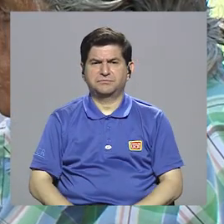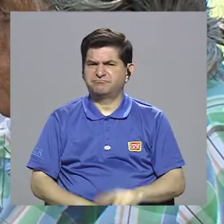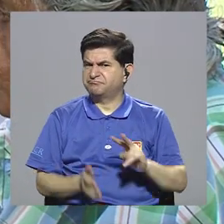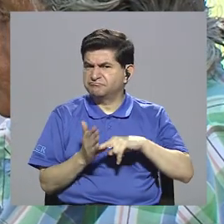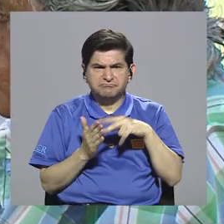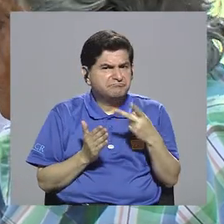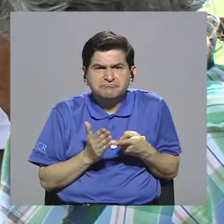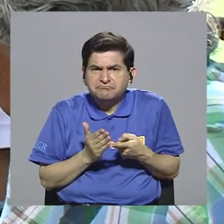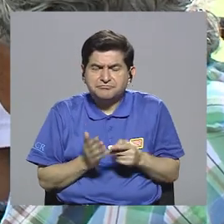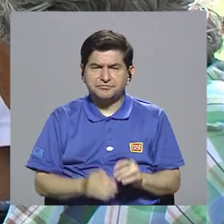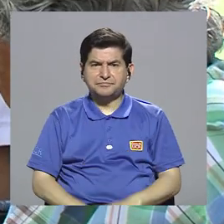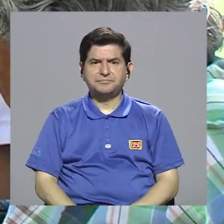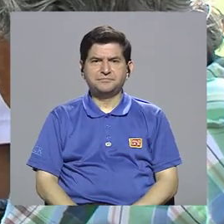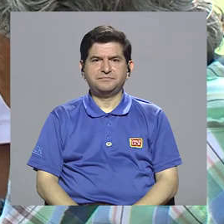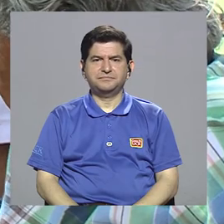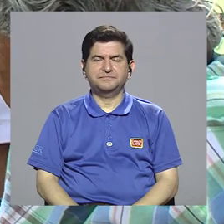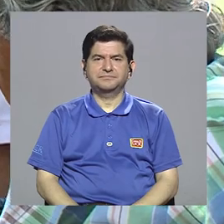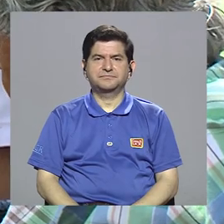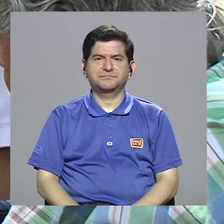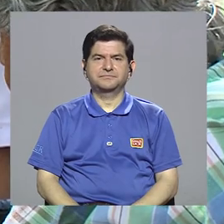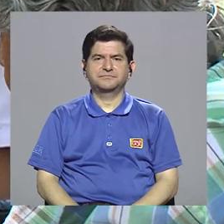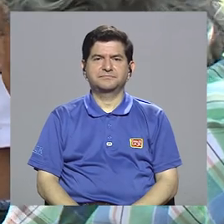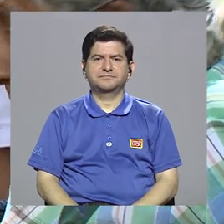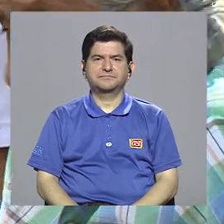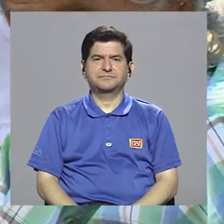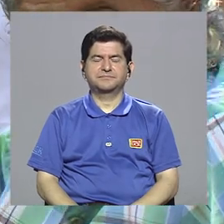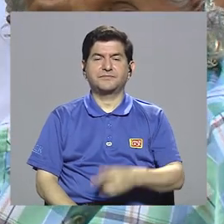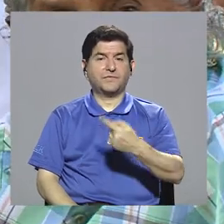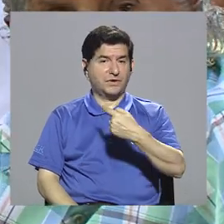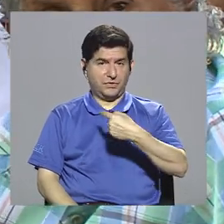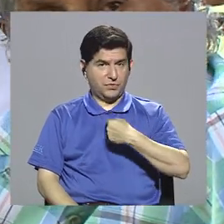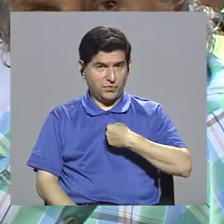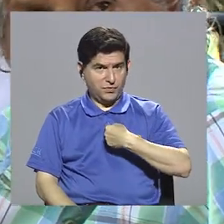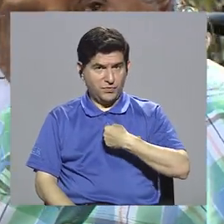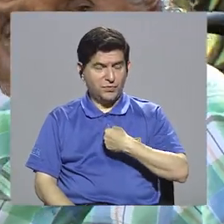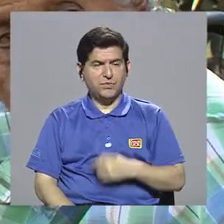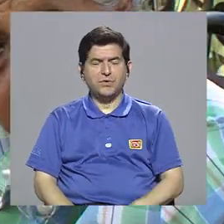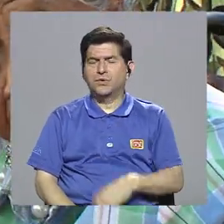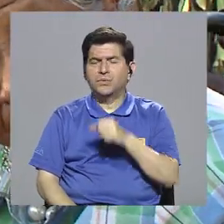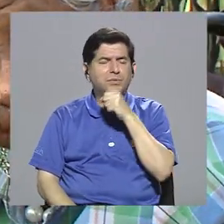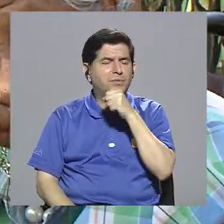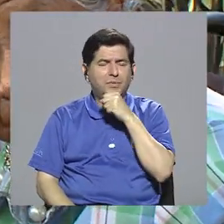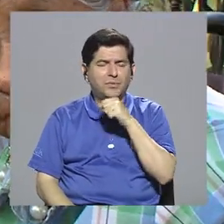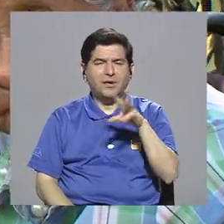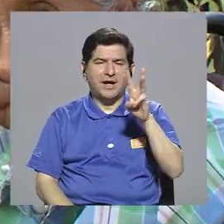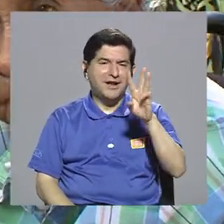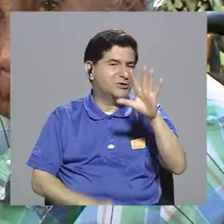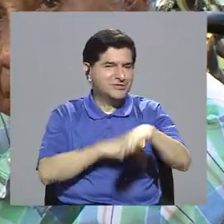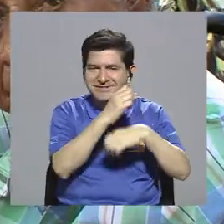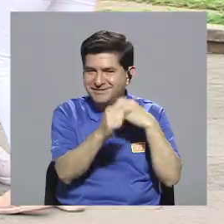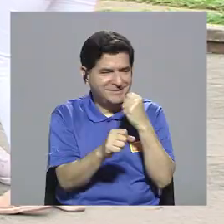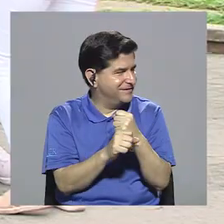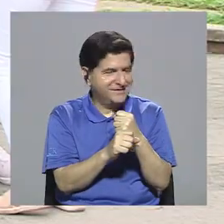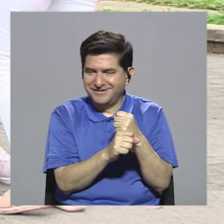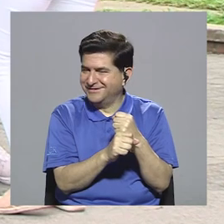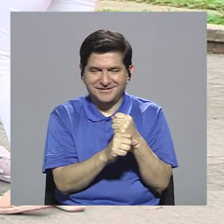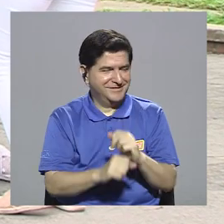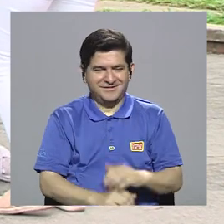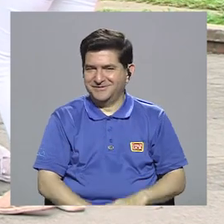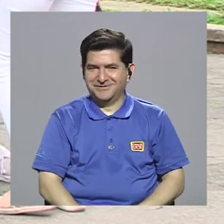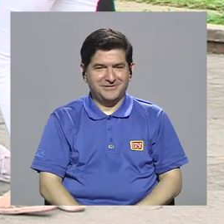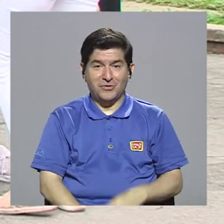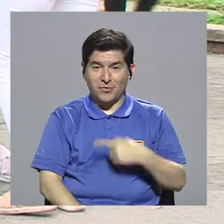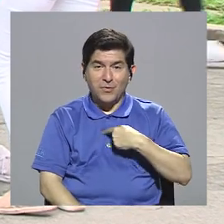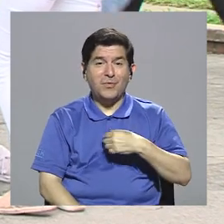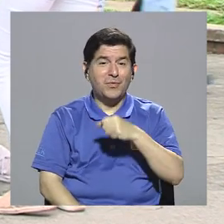y eso qué significa significa que hay 11 no envejece a los 65 años